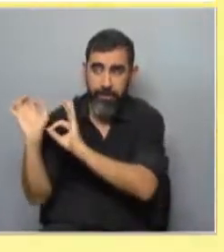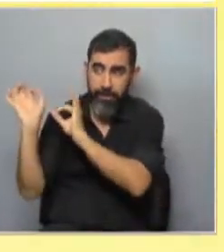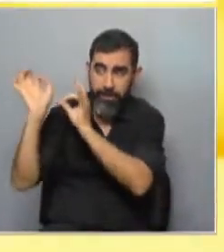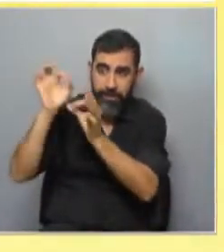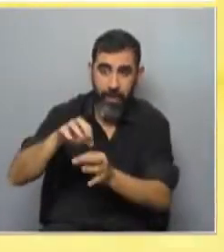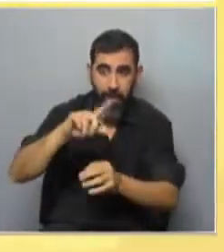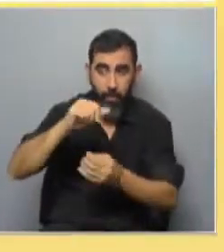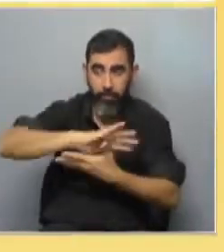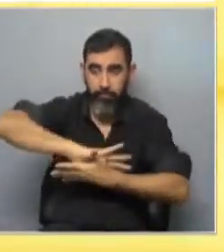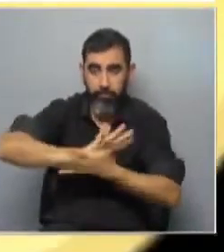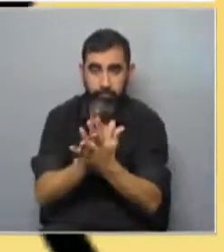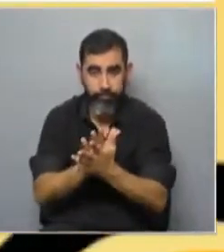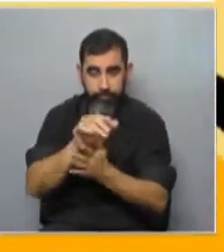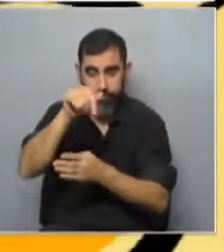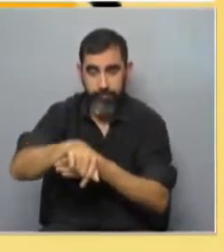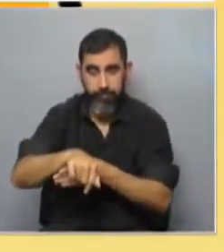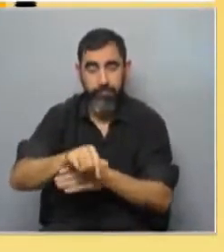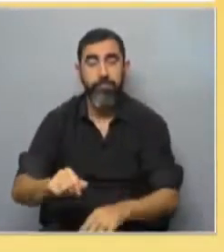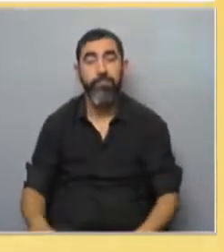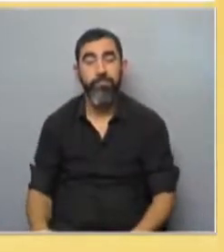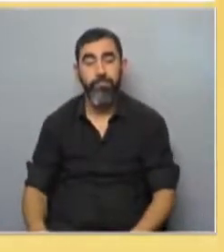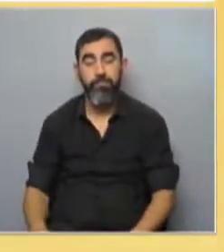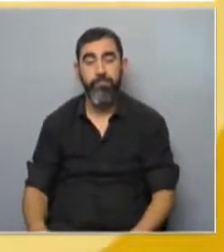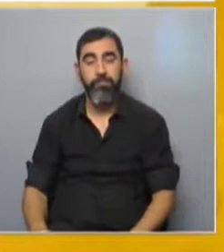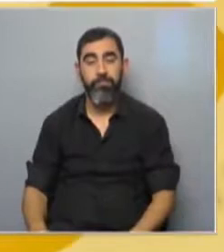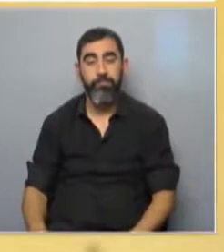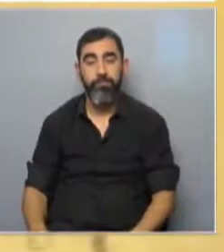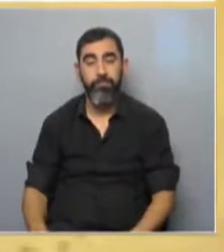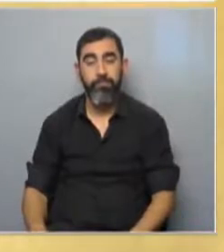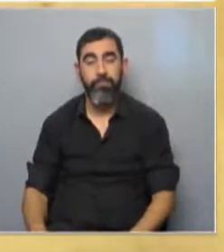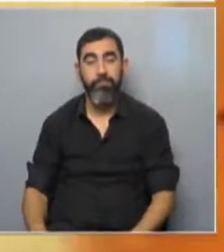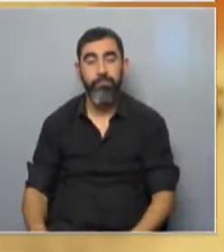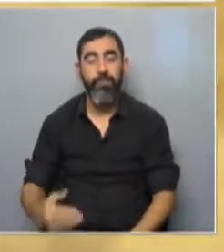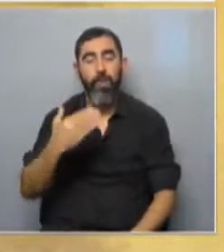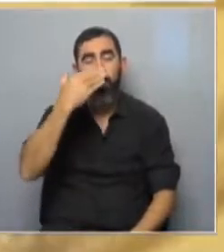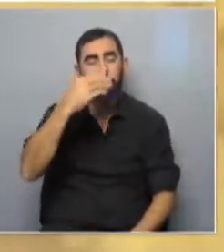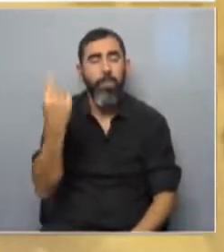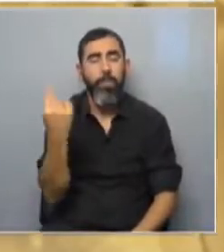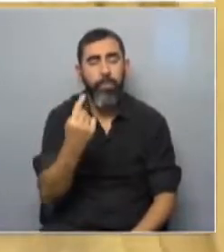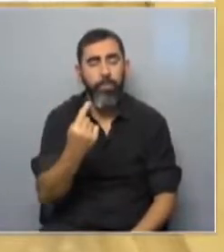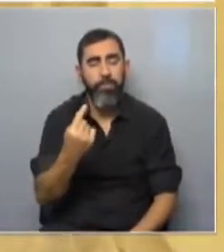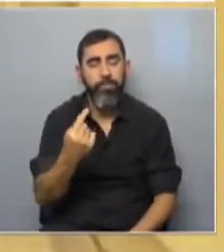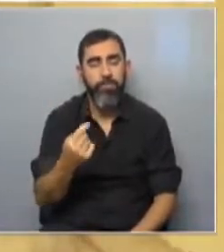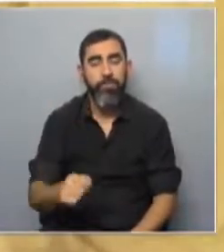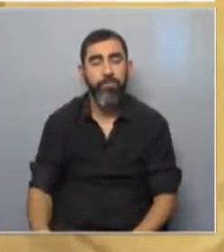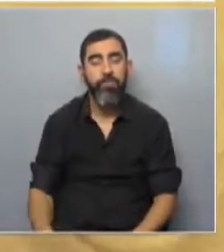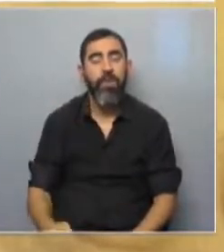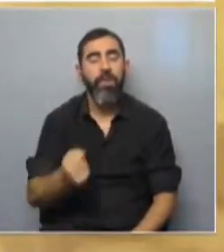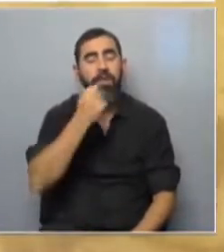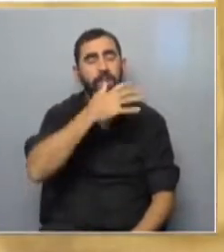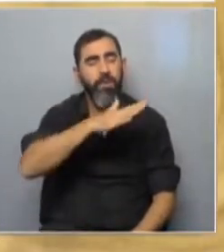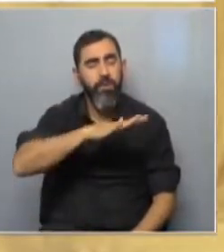se extinguieran estas especies pleistocenas. En el último minuto, la